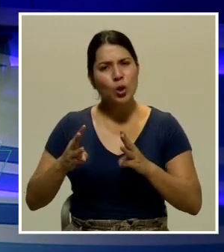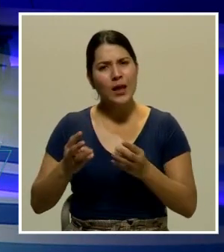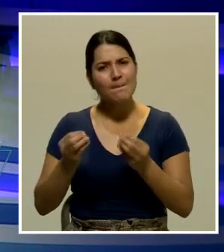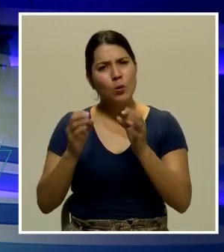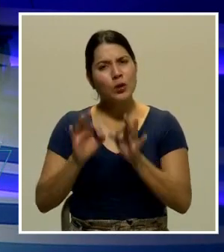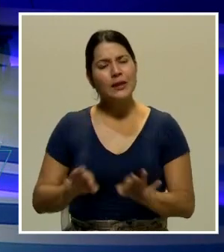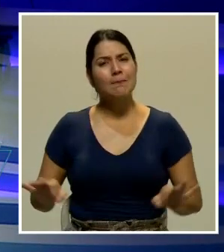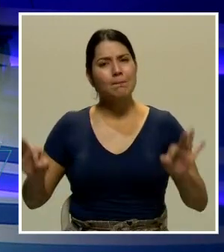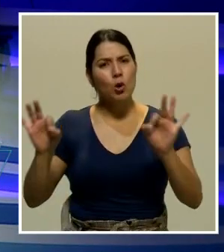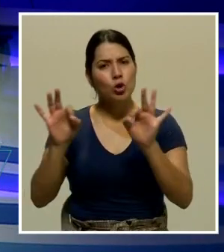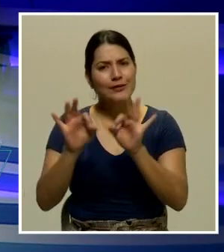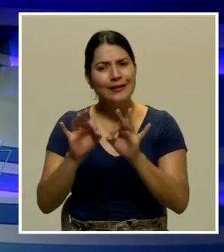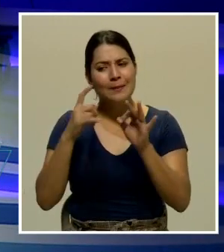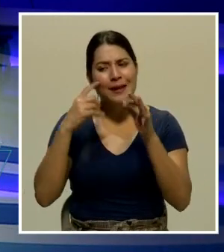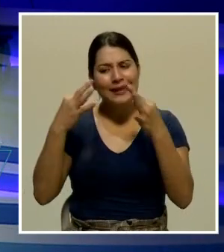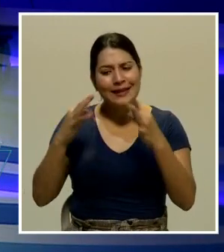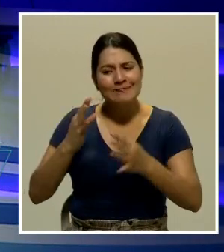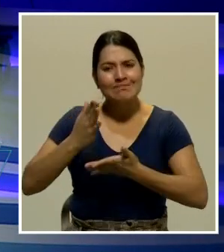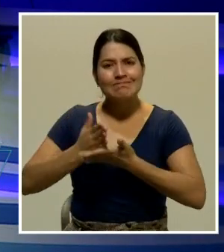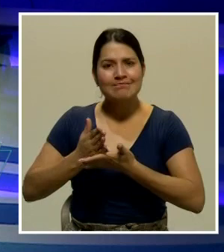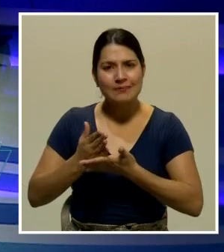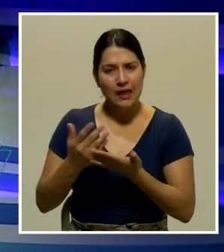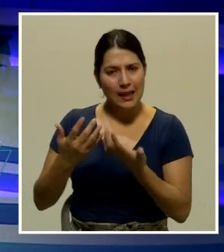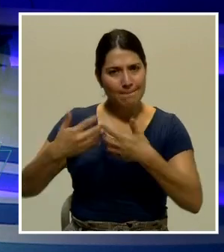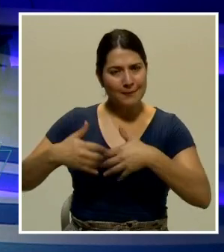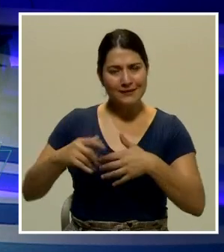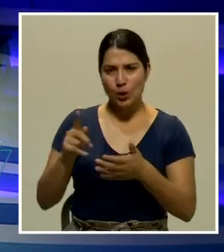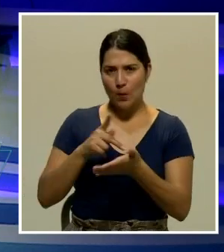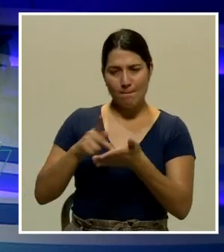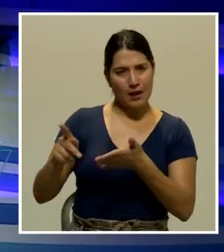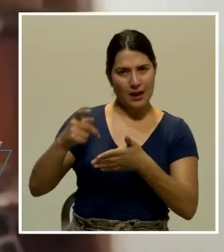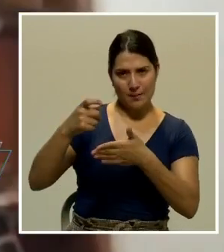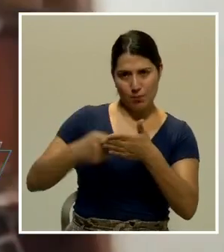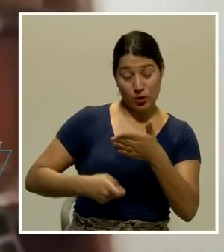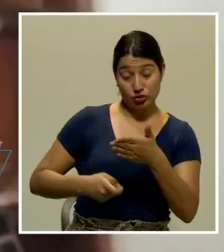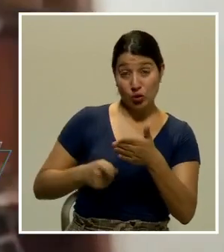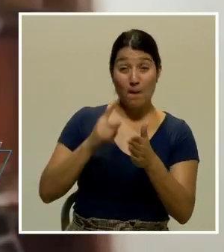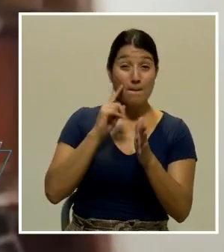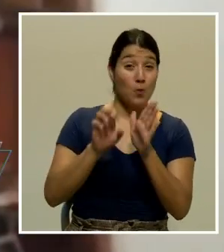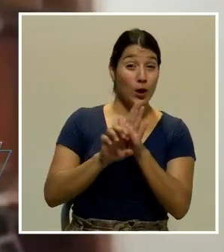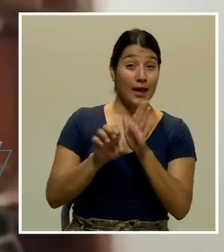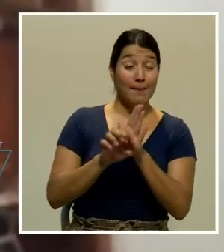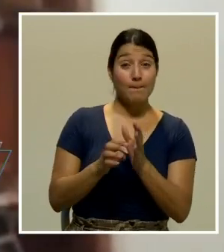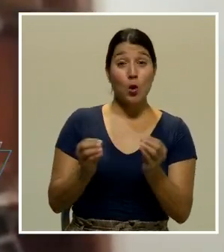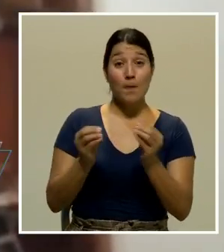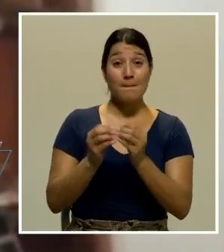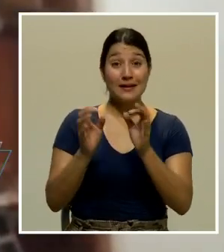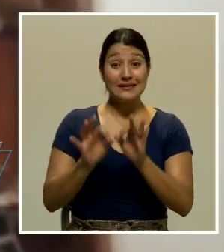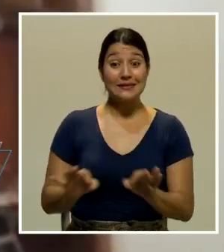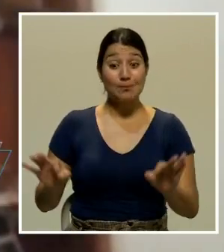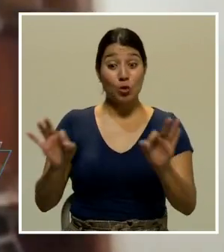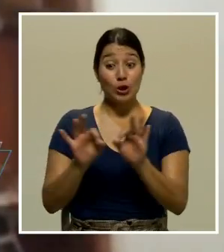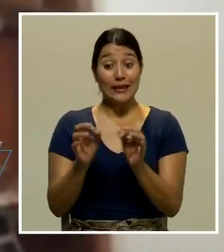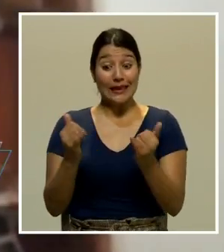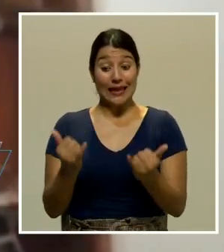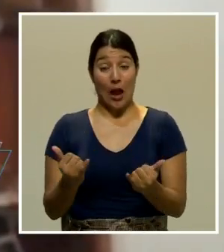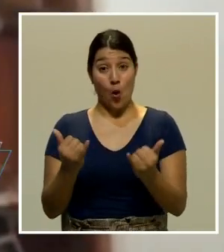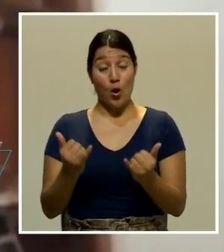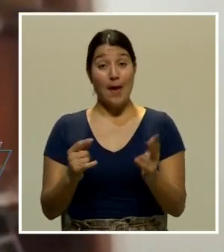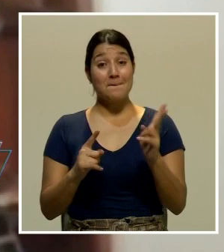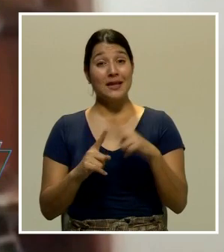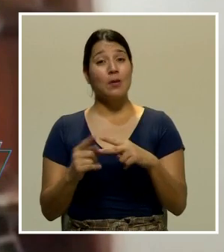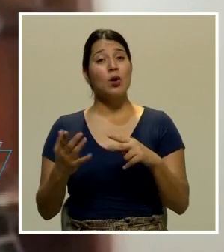atacar el tema de la evasión, y probablemente el instrumento más valioso que tenemos hoy es la factura electrónica. La